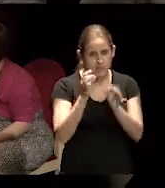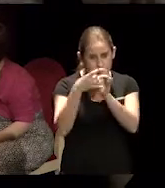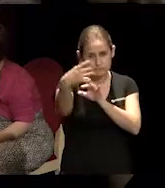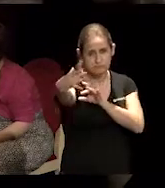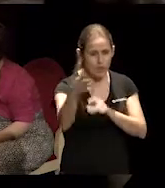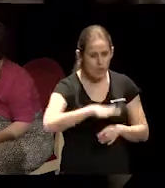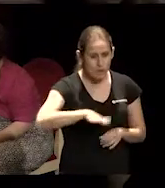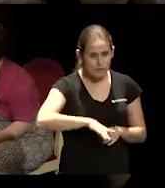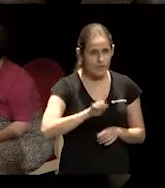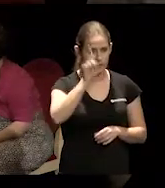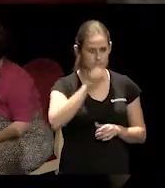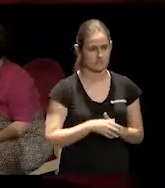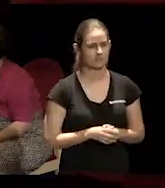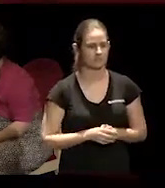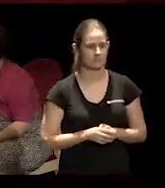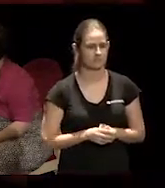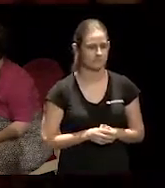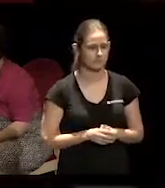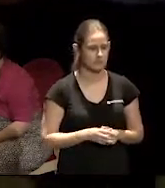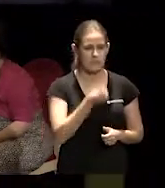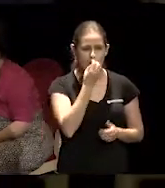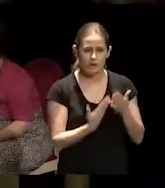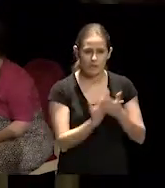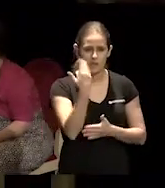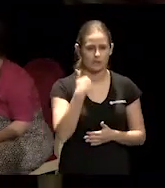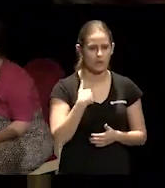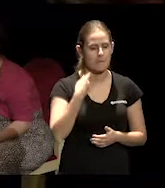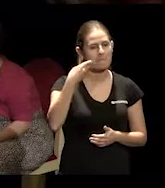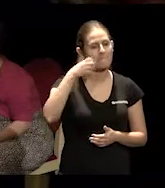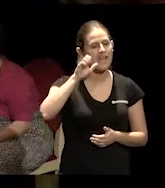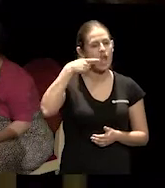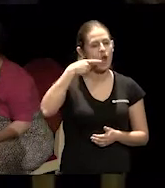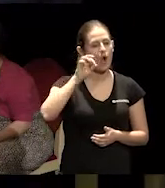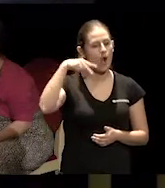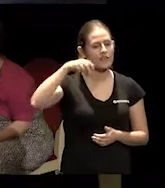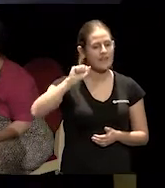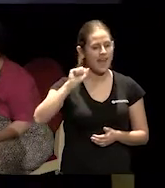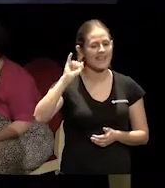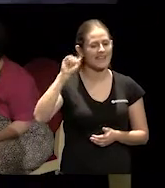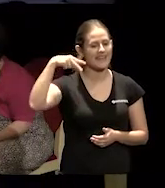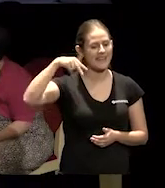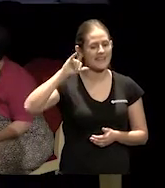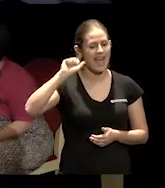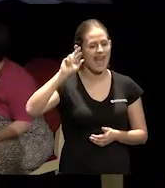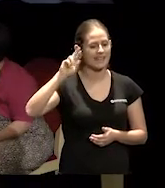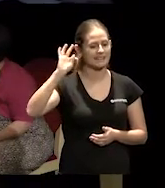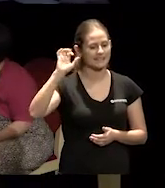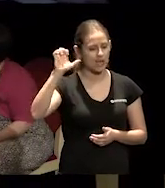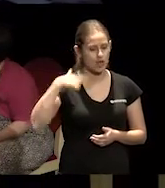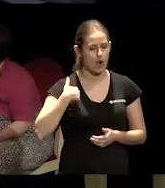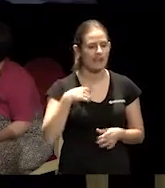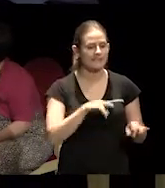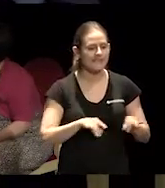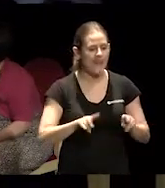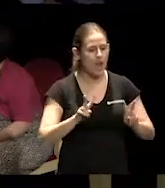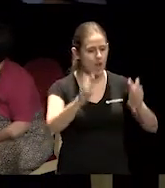Ah, vale. Vale. Bueno, buenos días. Soy Begoña Iriarte, responsable y creadora de Terranova Teatro y estoy